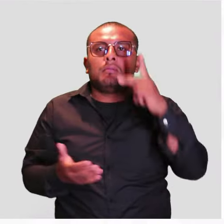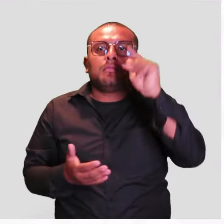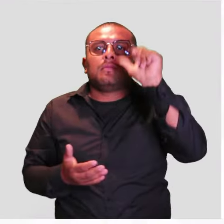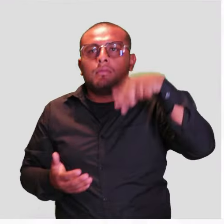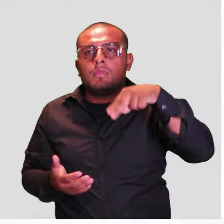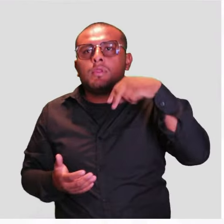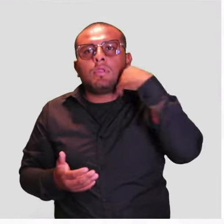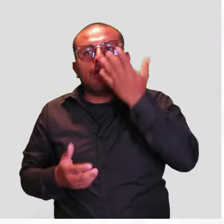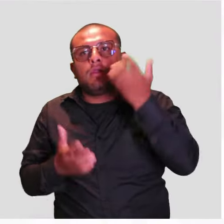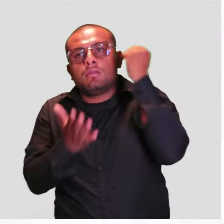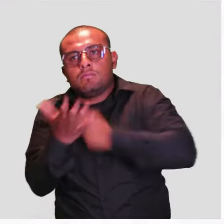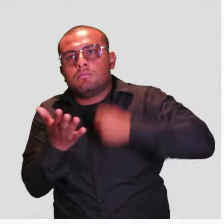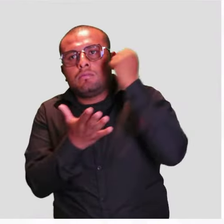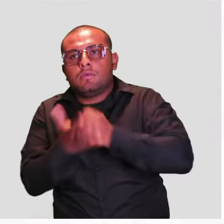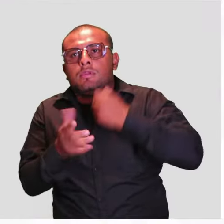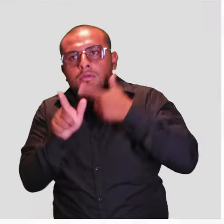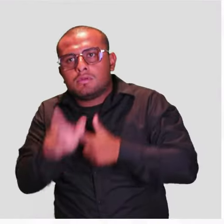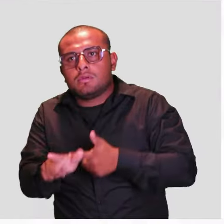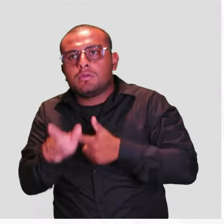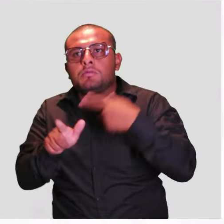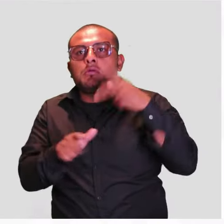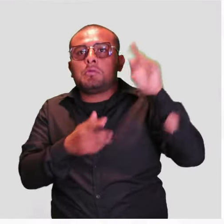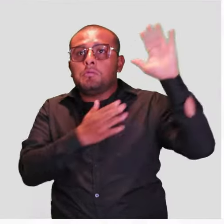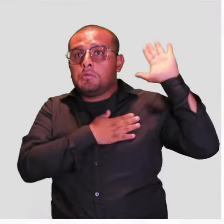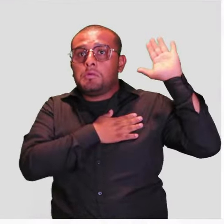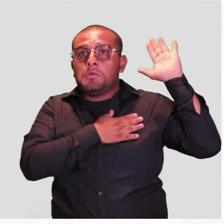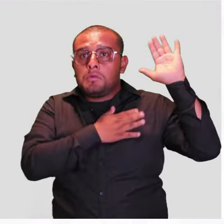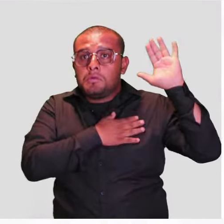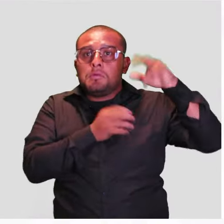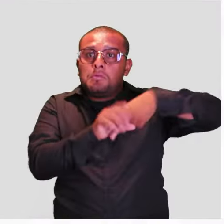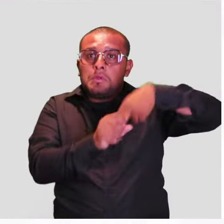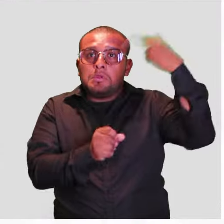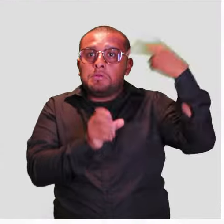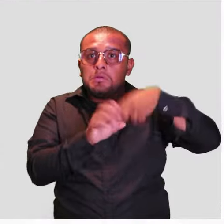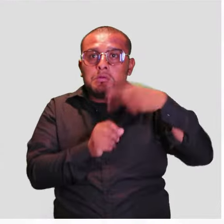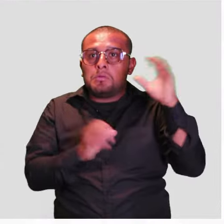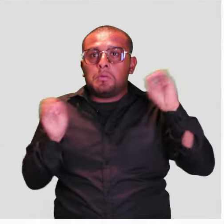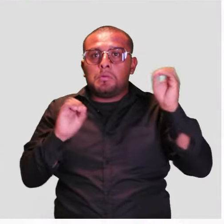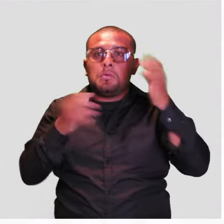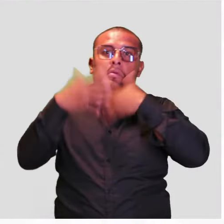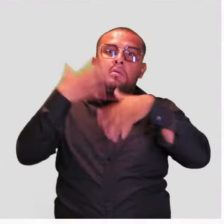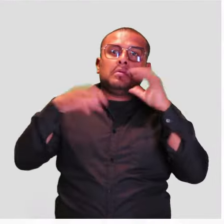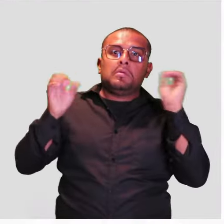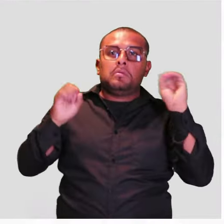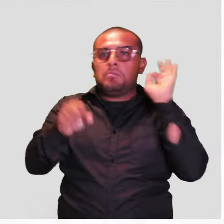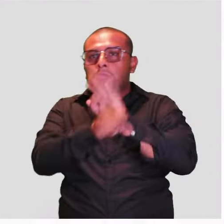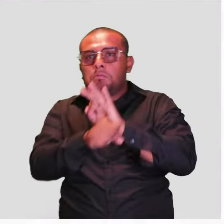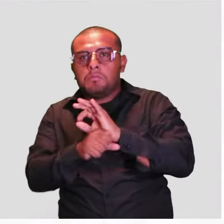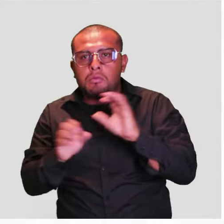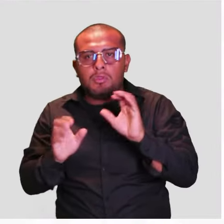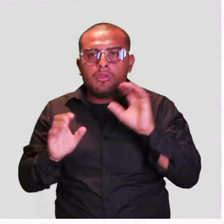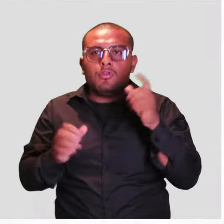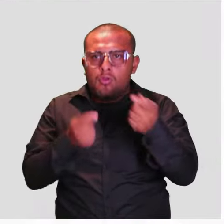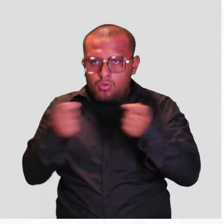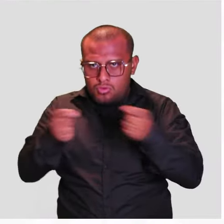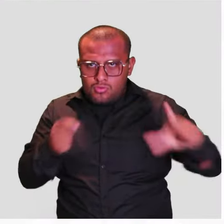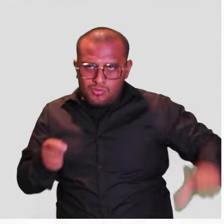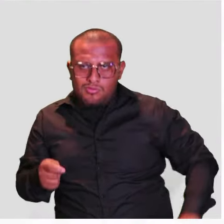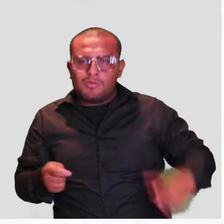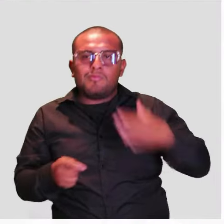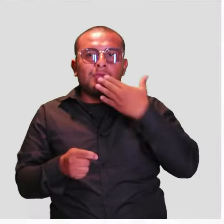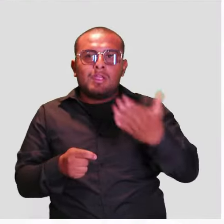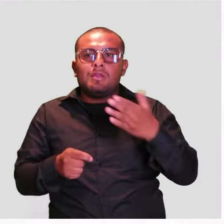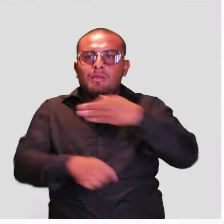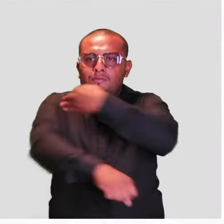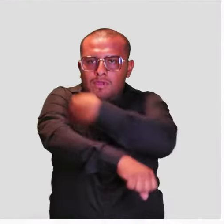No podemos conformarnos con promesas vacías y discursos sin eco. El gran desafío es gobernar y gobernar bien. Para nuestras familias,